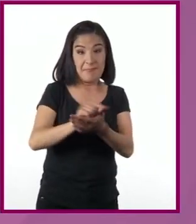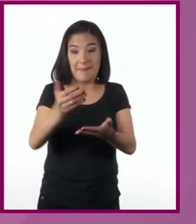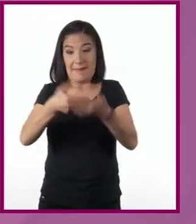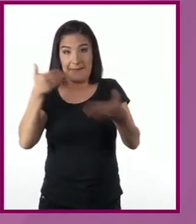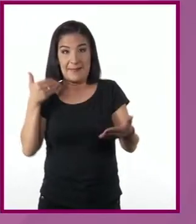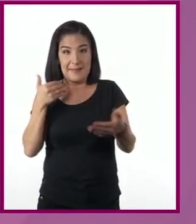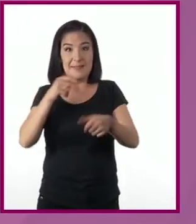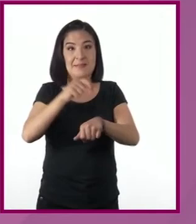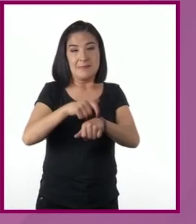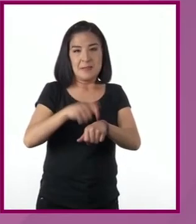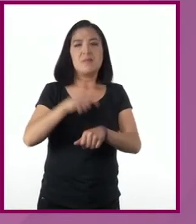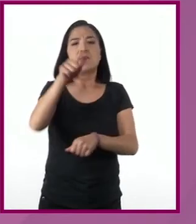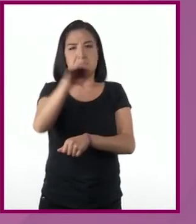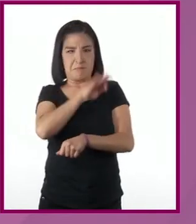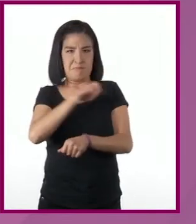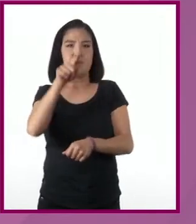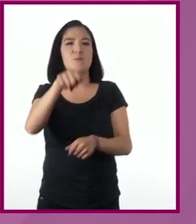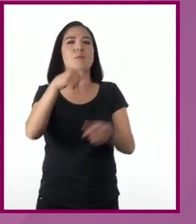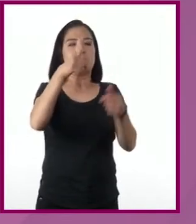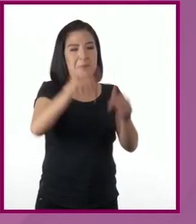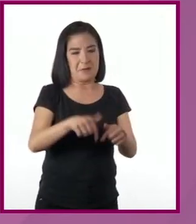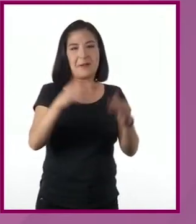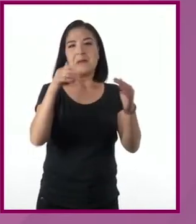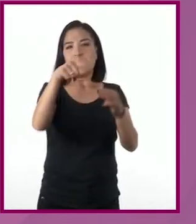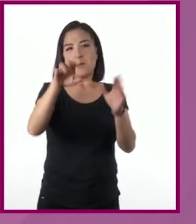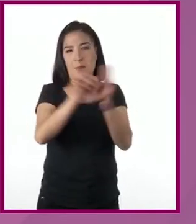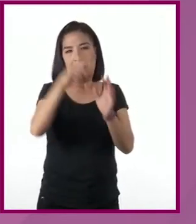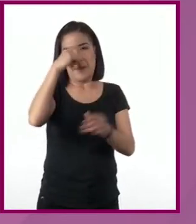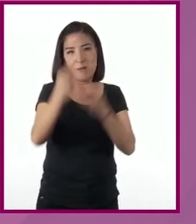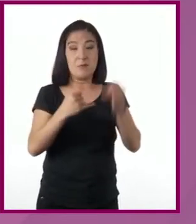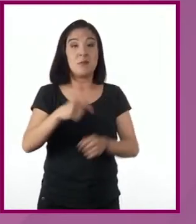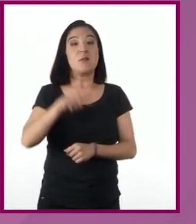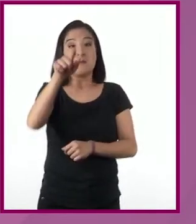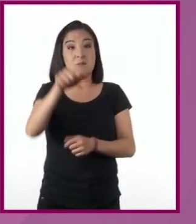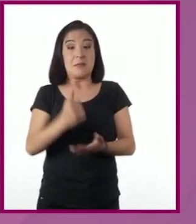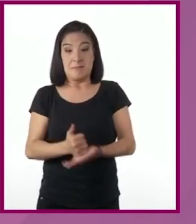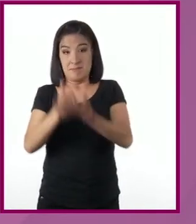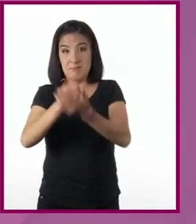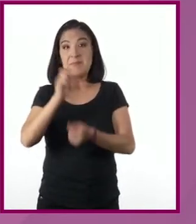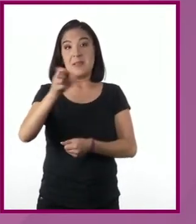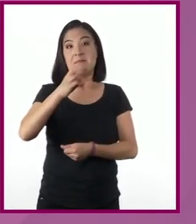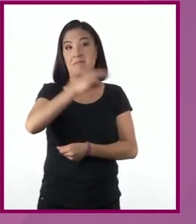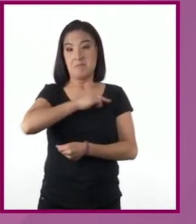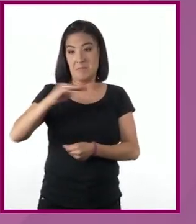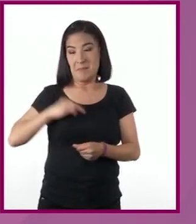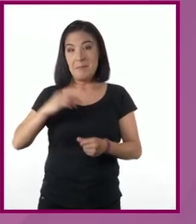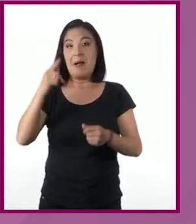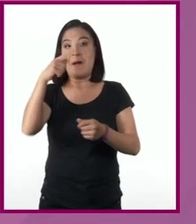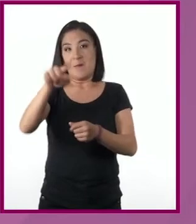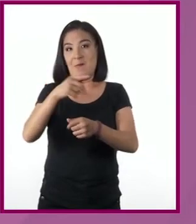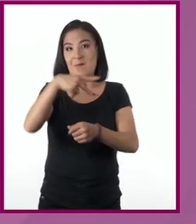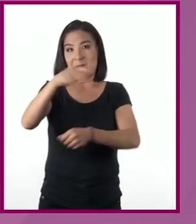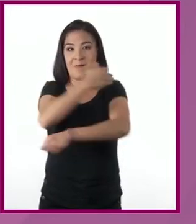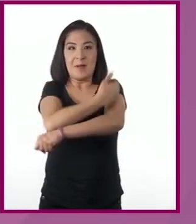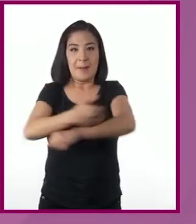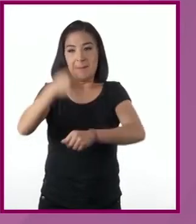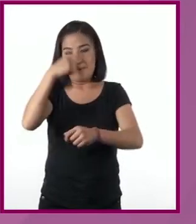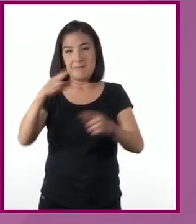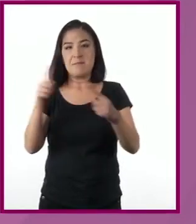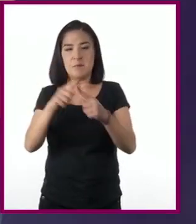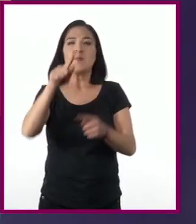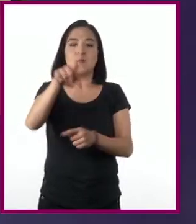tiempo, podrás usar la habitación para jugar. Si ayudas a un miembro de tu familia a hacer su tarea, podrás escoger la